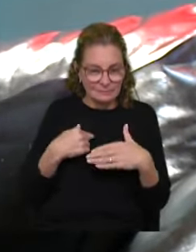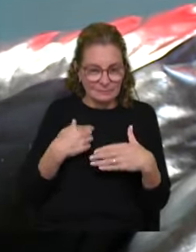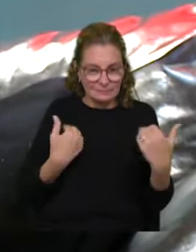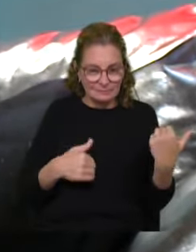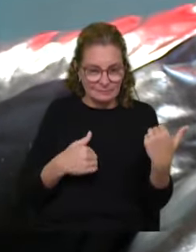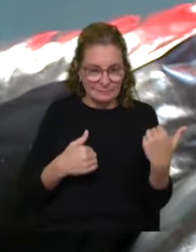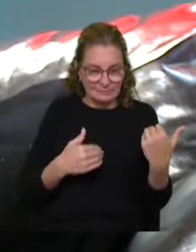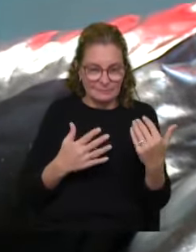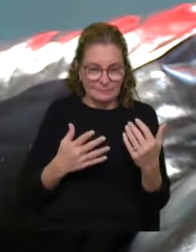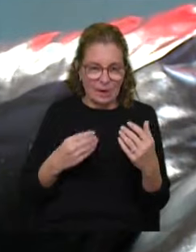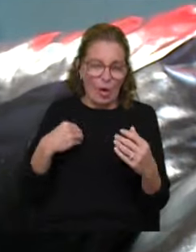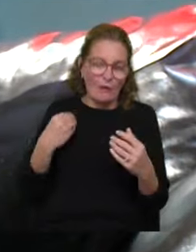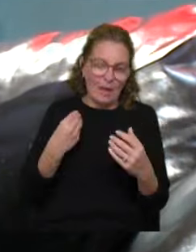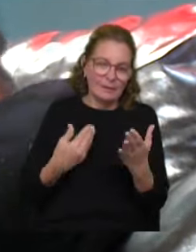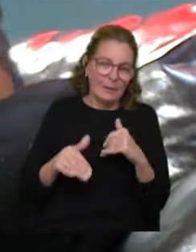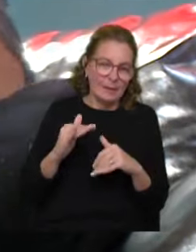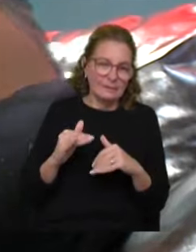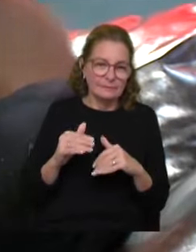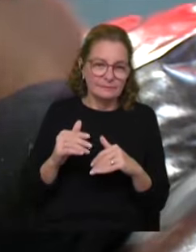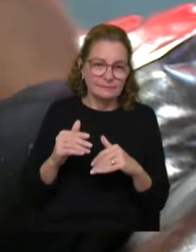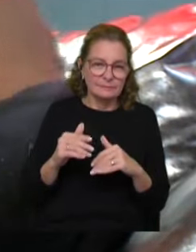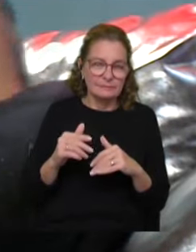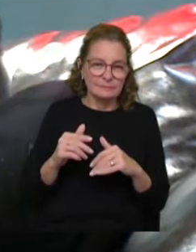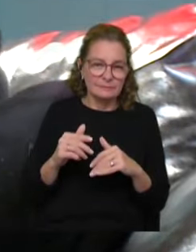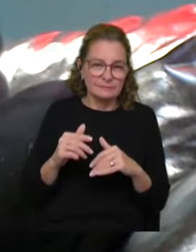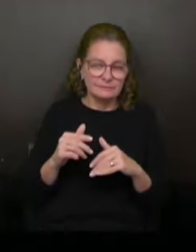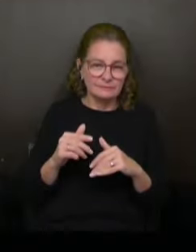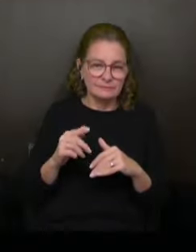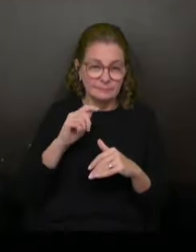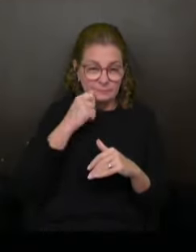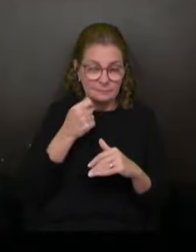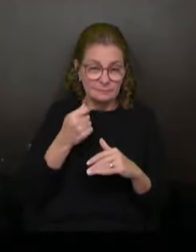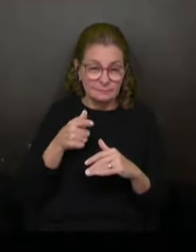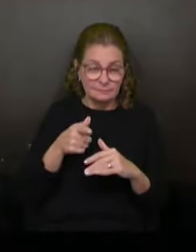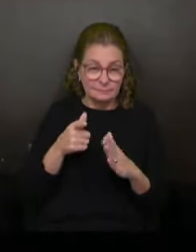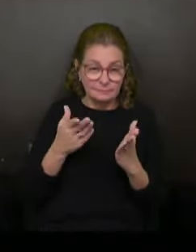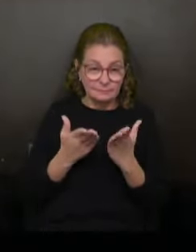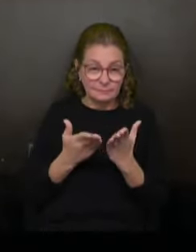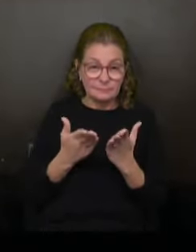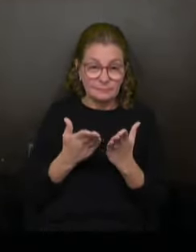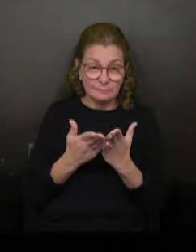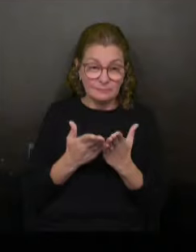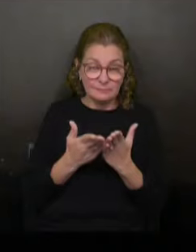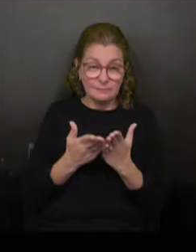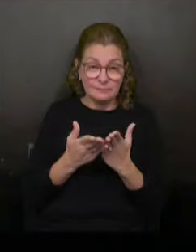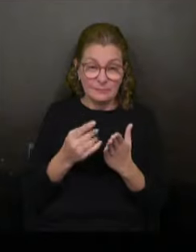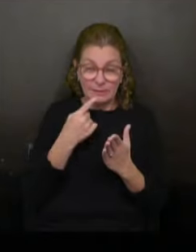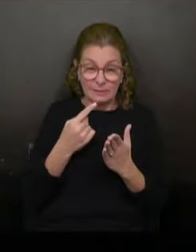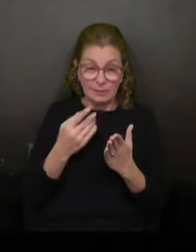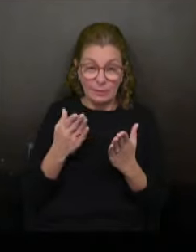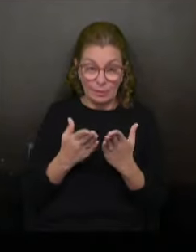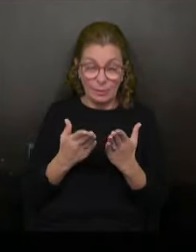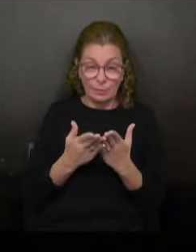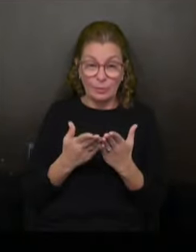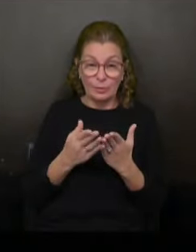ni que hablar, mucho más confiado. Era la parte de estudian. ¿Eh? Me gustó porque se movió en el segmento estudian. Terminó siendo un segmento